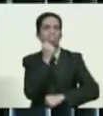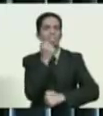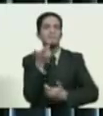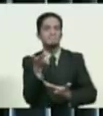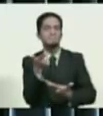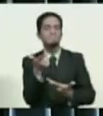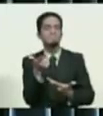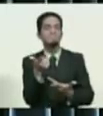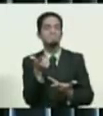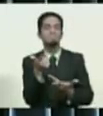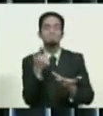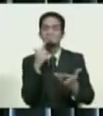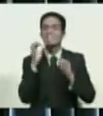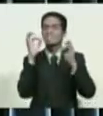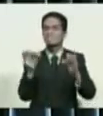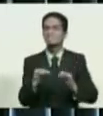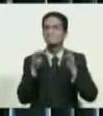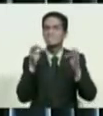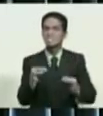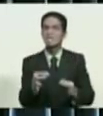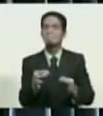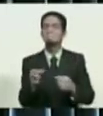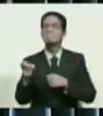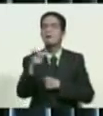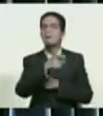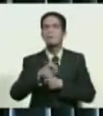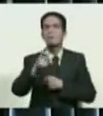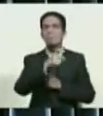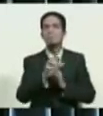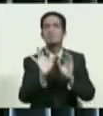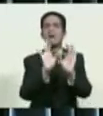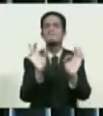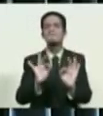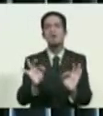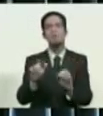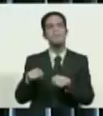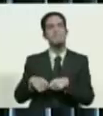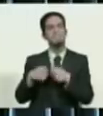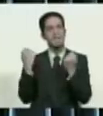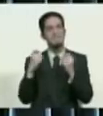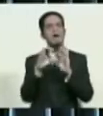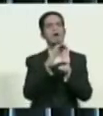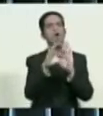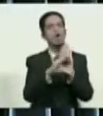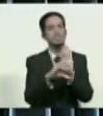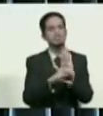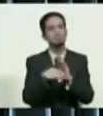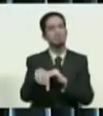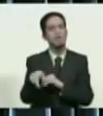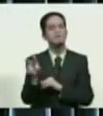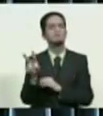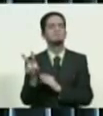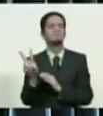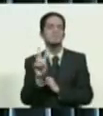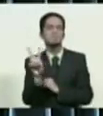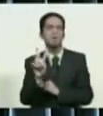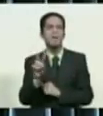hacia acciones ajenas al orden constitucional de la República Bolivariana de Venezuela.